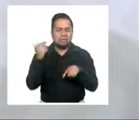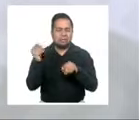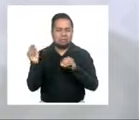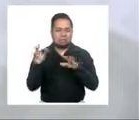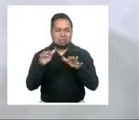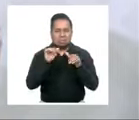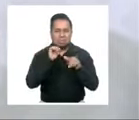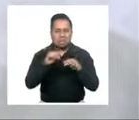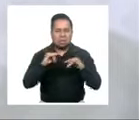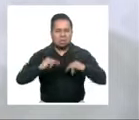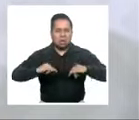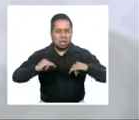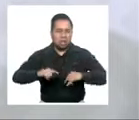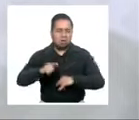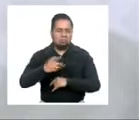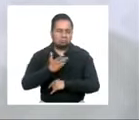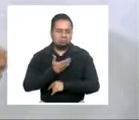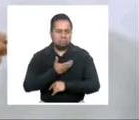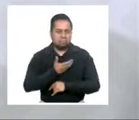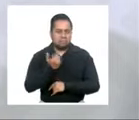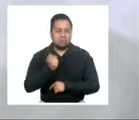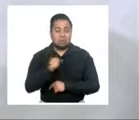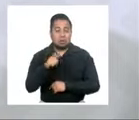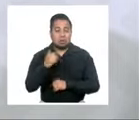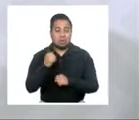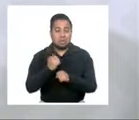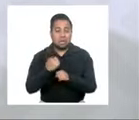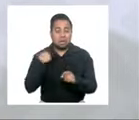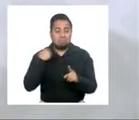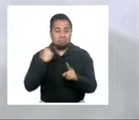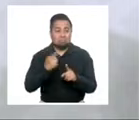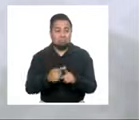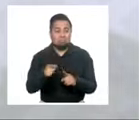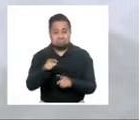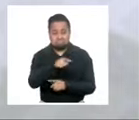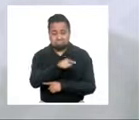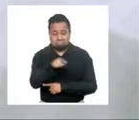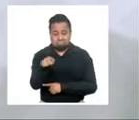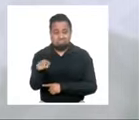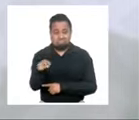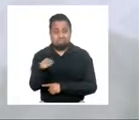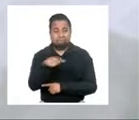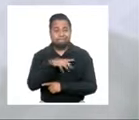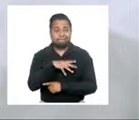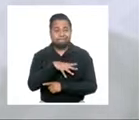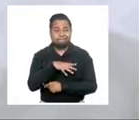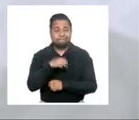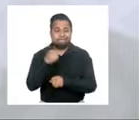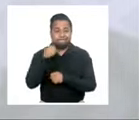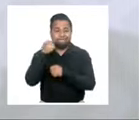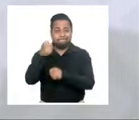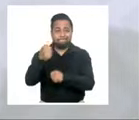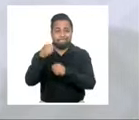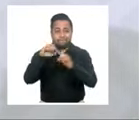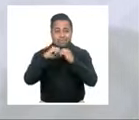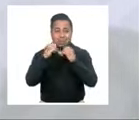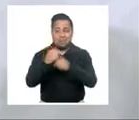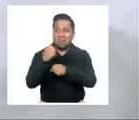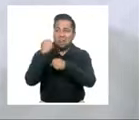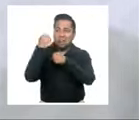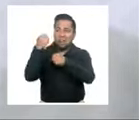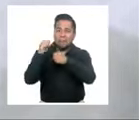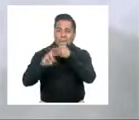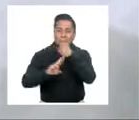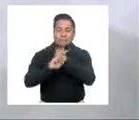abandonada, lo que era el Zócalo. 12 años estuvieron allí organizaciones